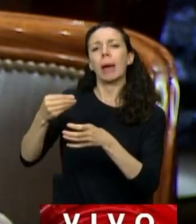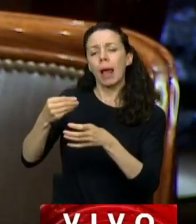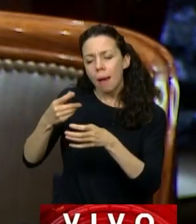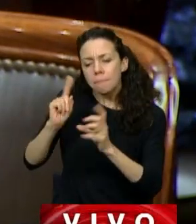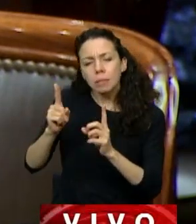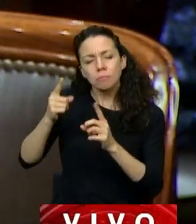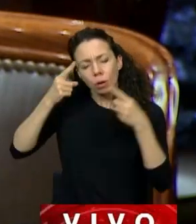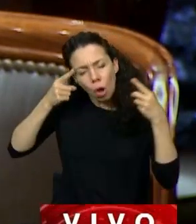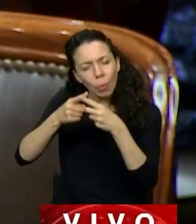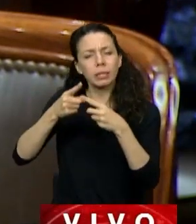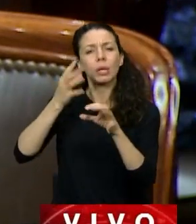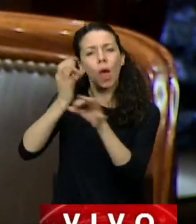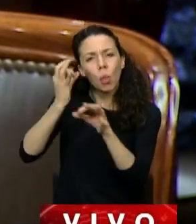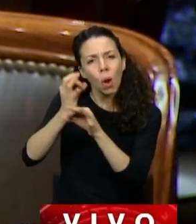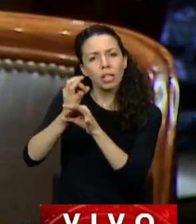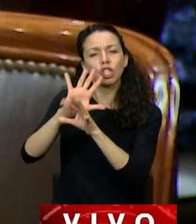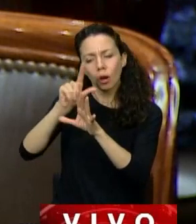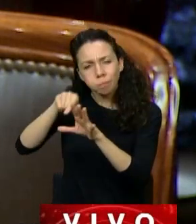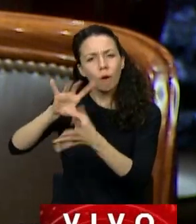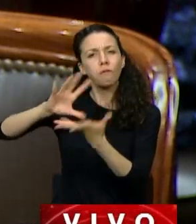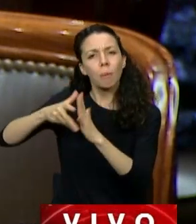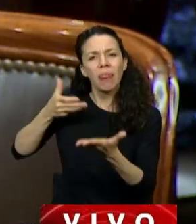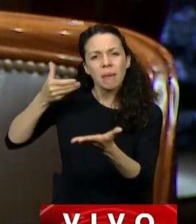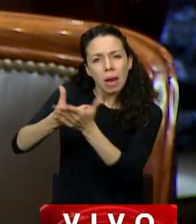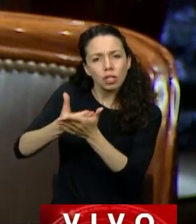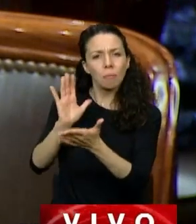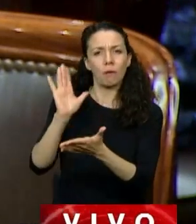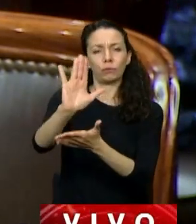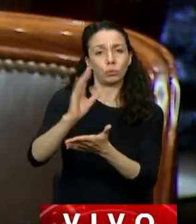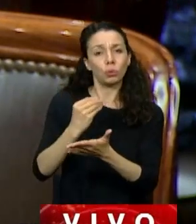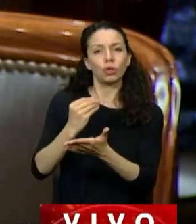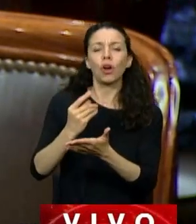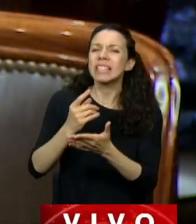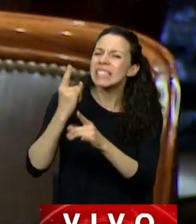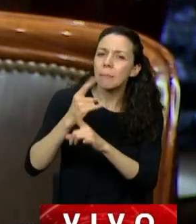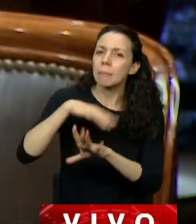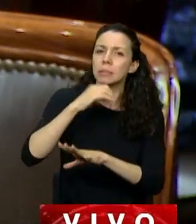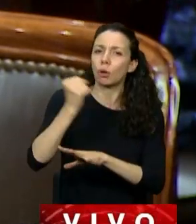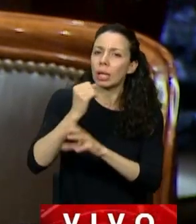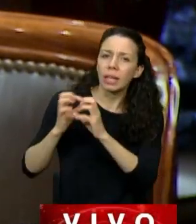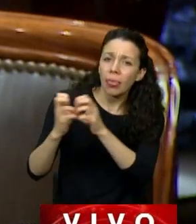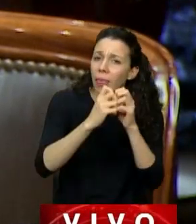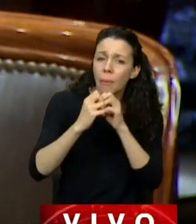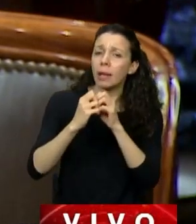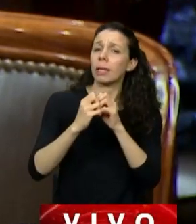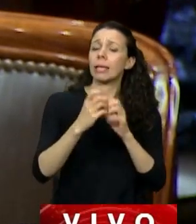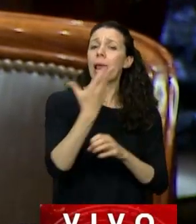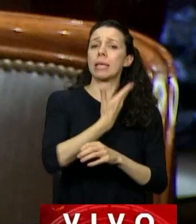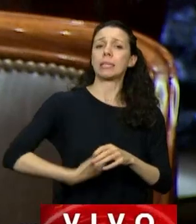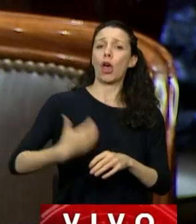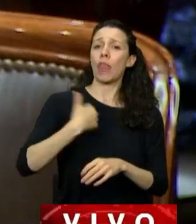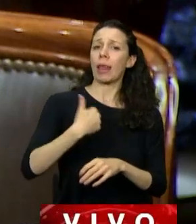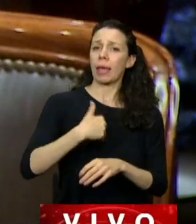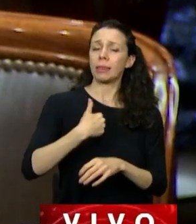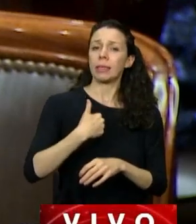una inversión, apostando siempre a elevar el debate y asegurándonos que el servicio del Estado argentino